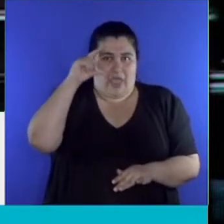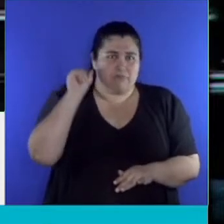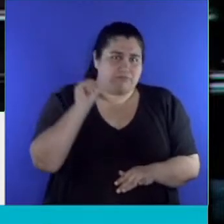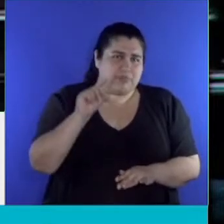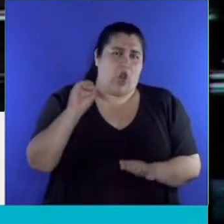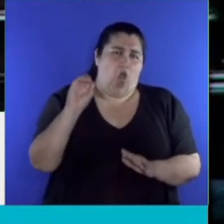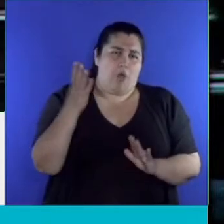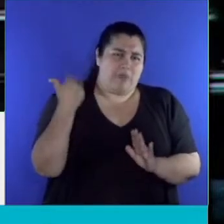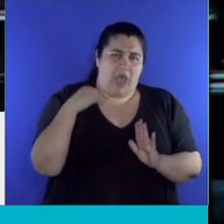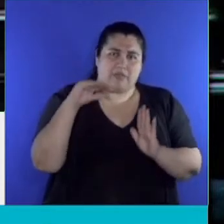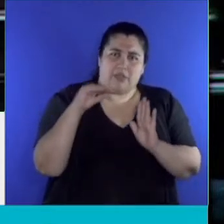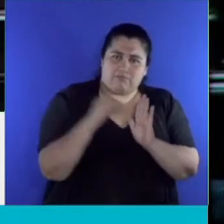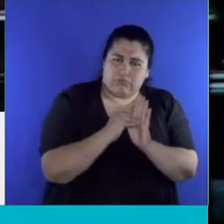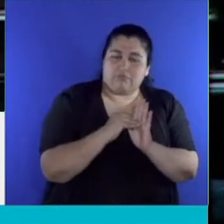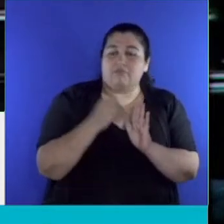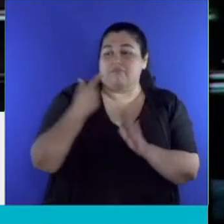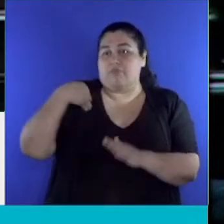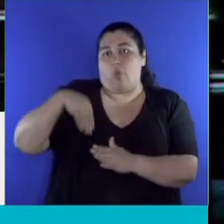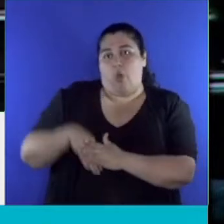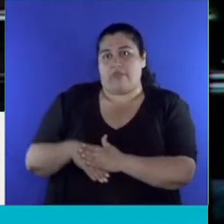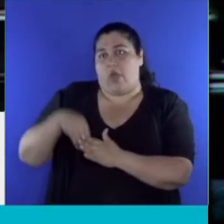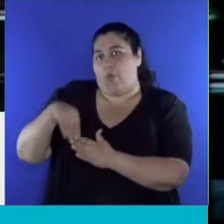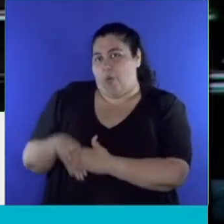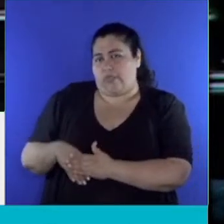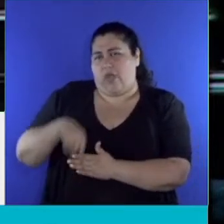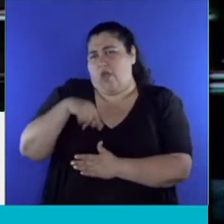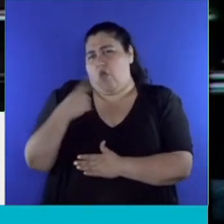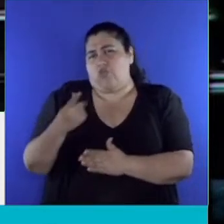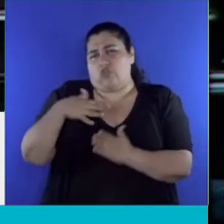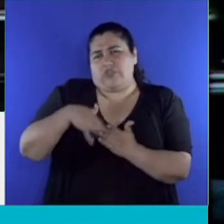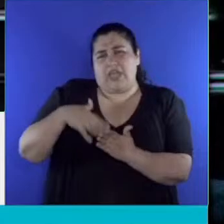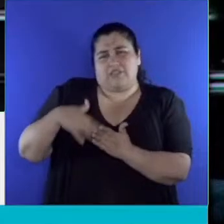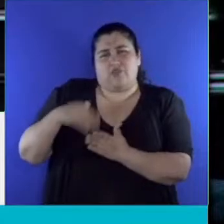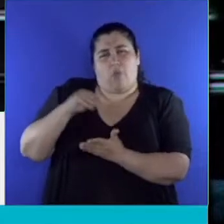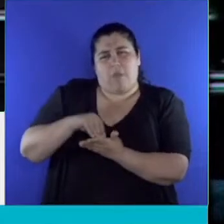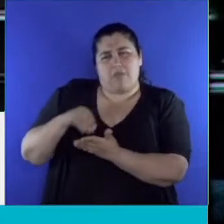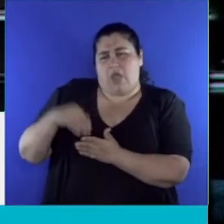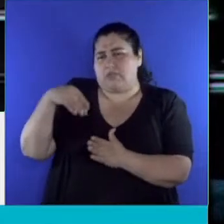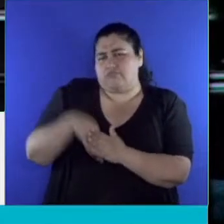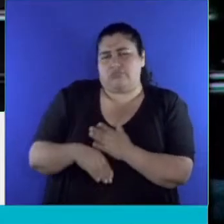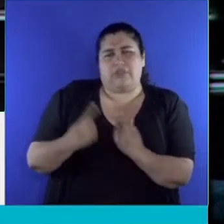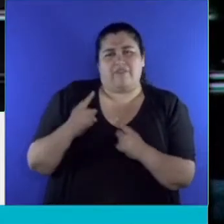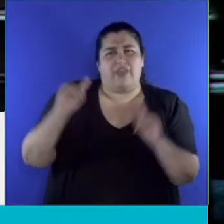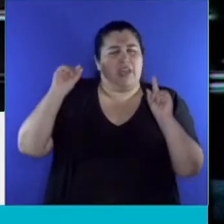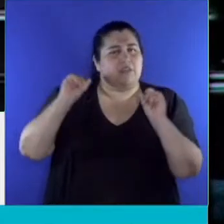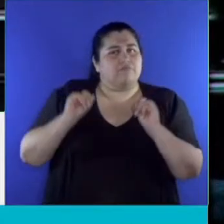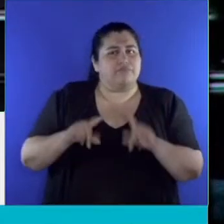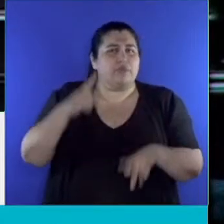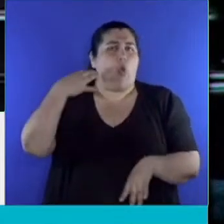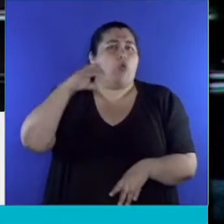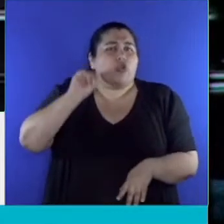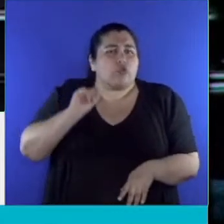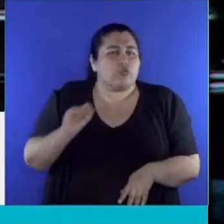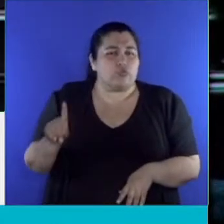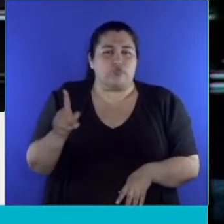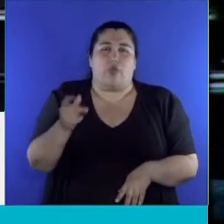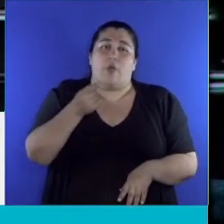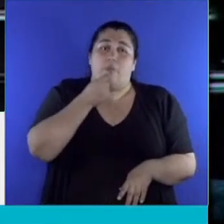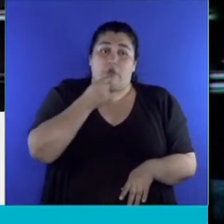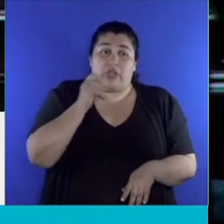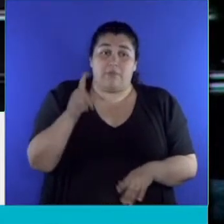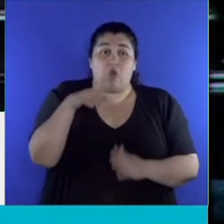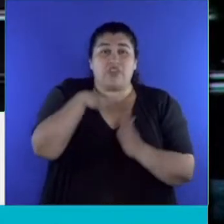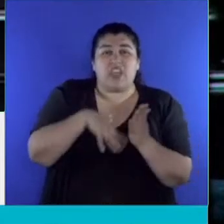allí guardaba algunos otros textos inéditos. Por